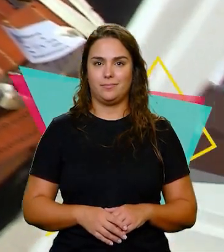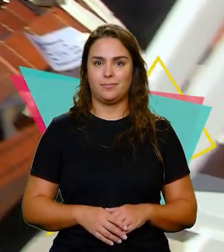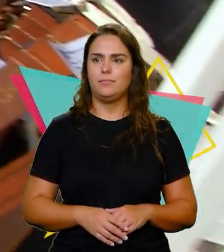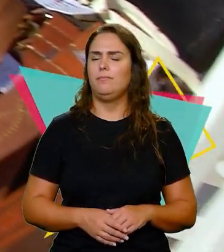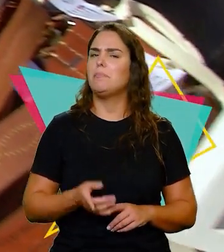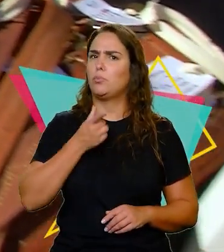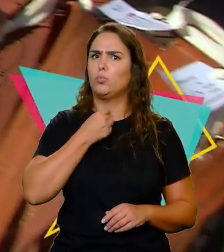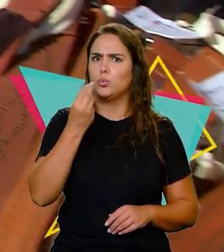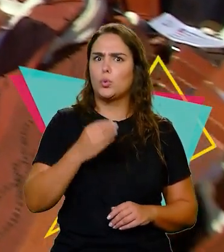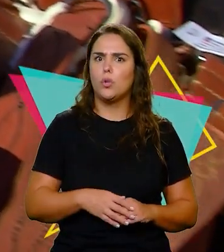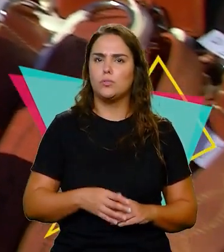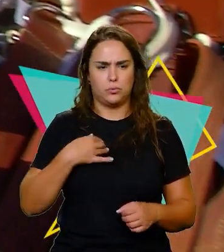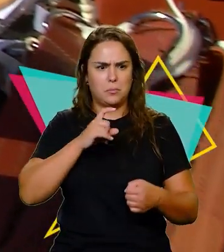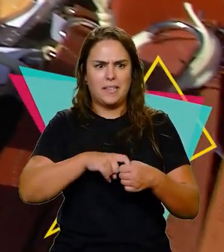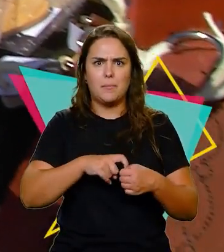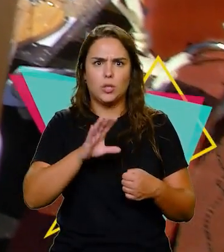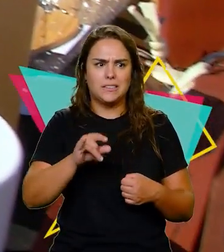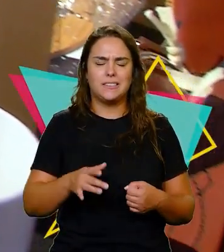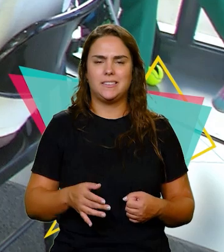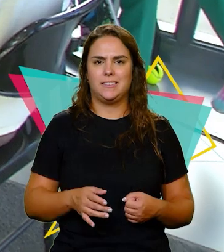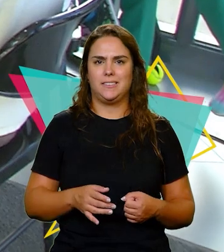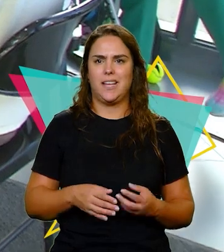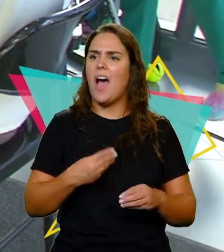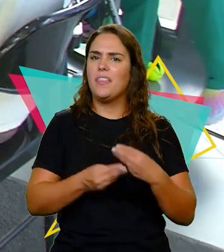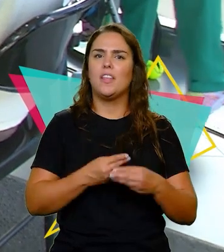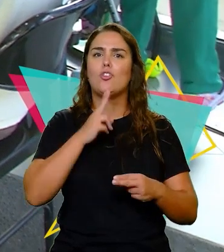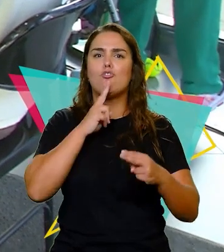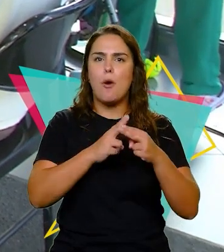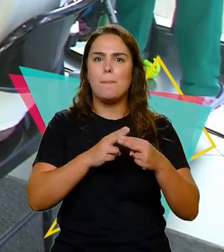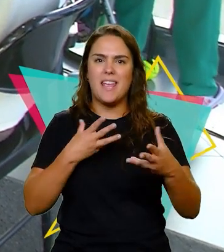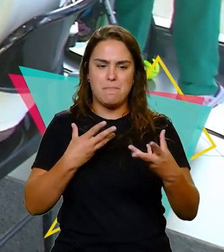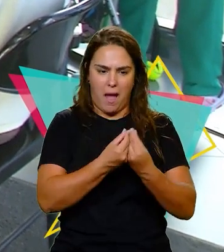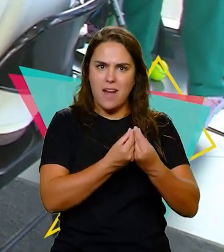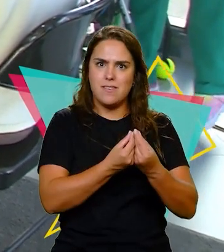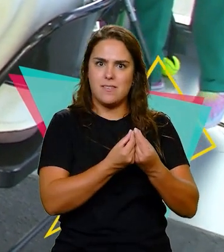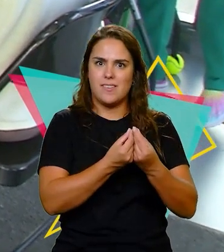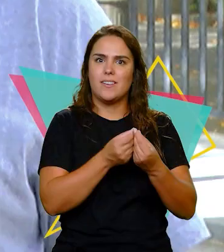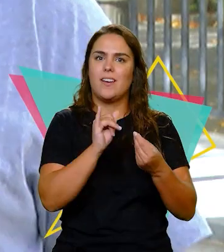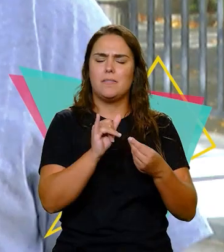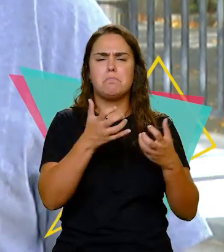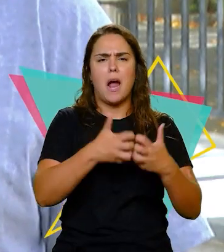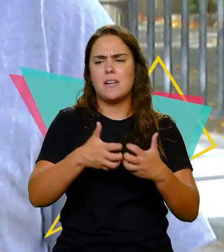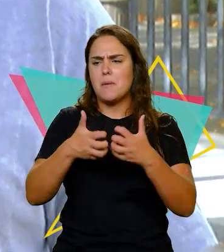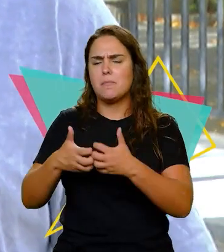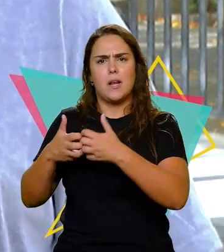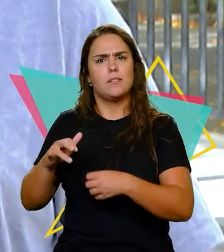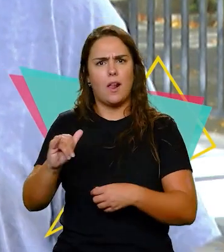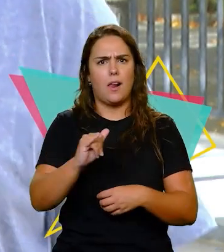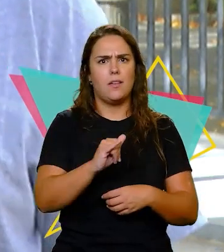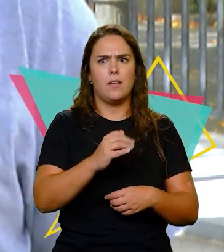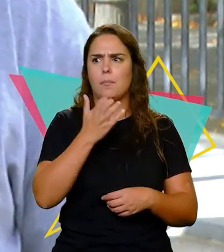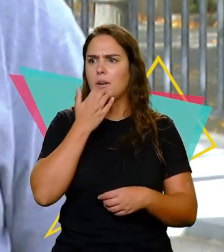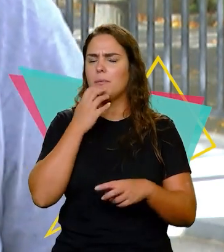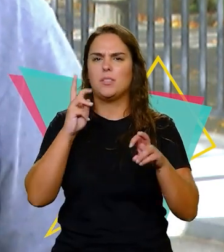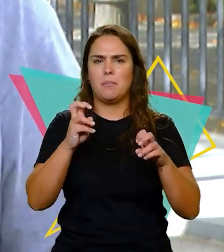Me ha gustado mucho en donde he participado, haciendo nombres con imanes. Tenemos una serie de distintas máquinas también, como